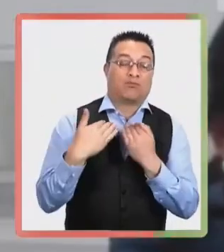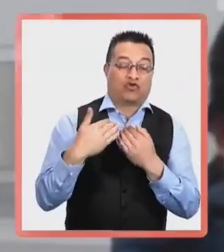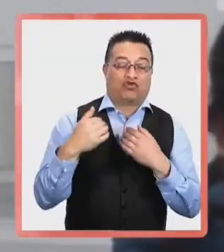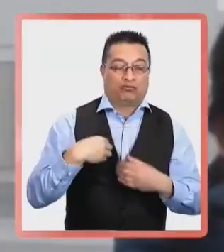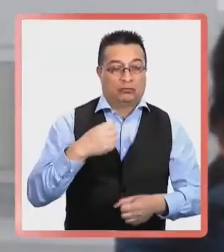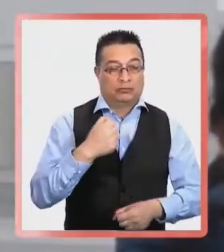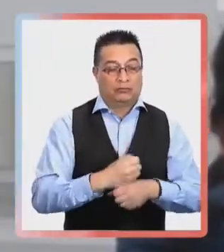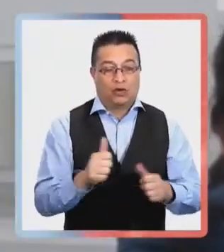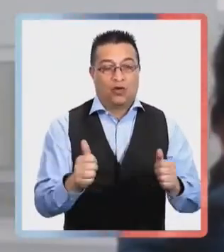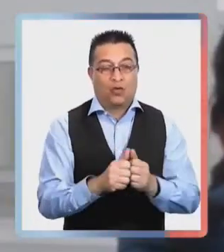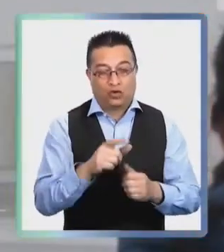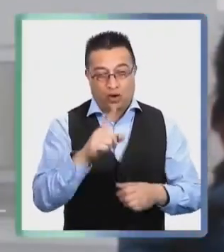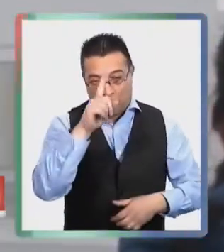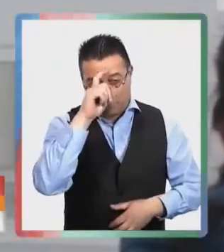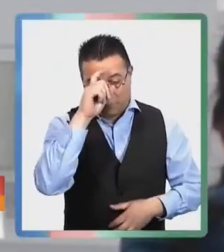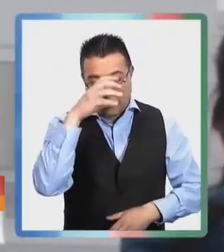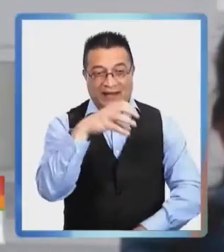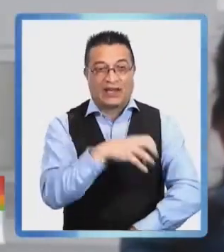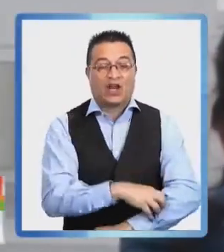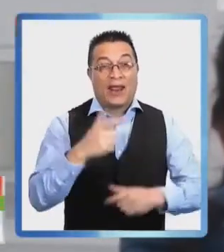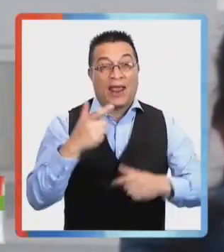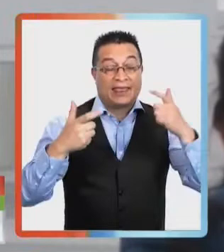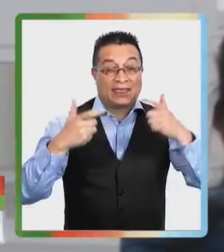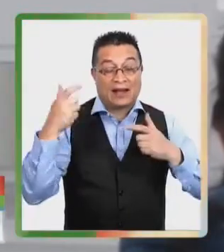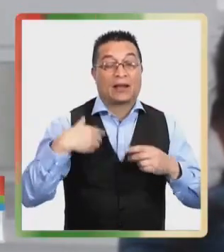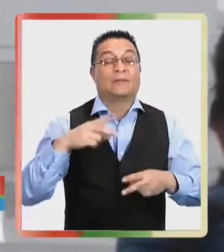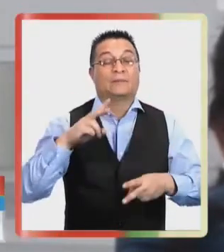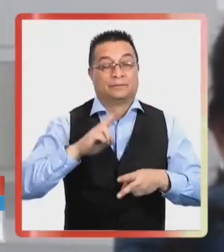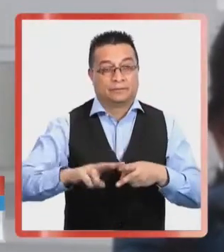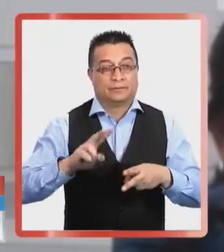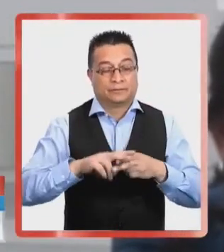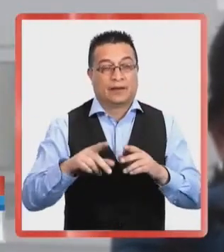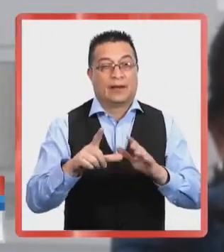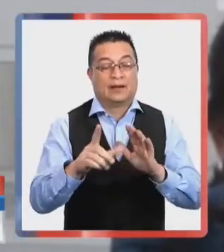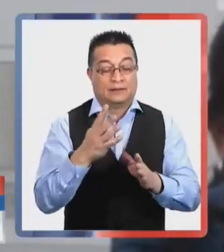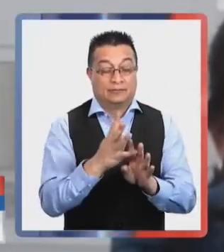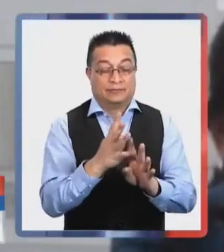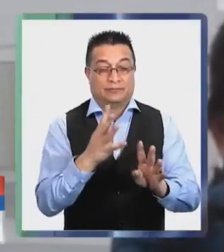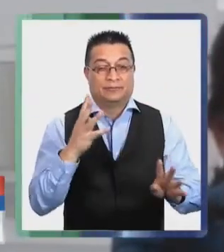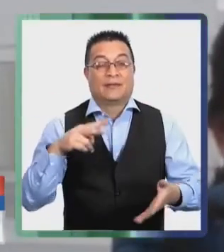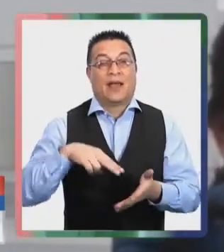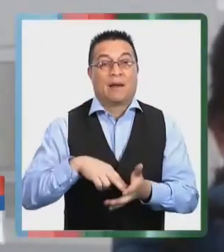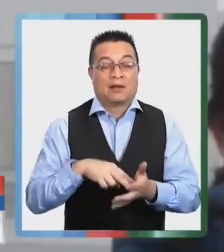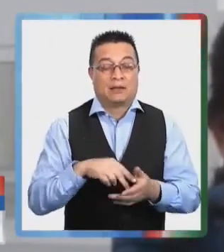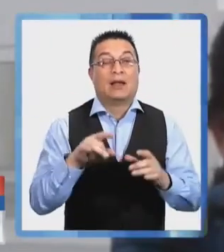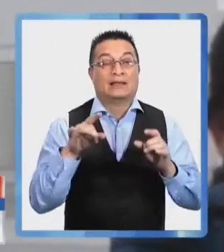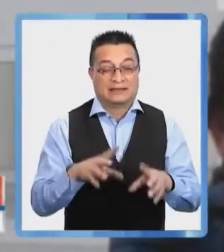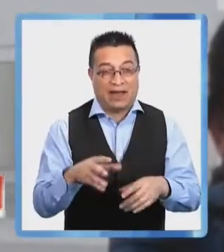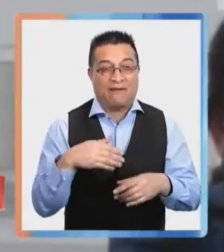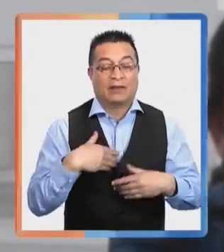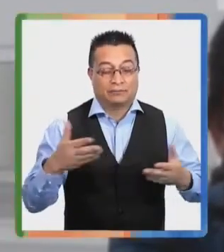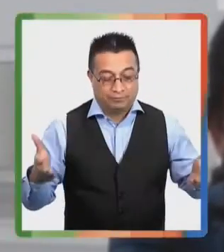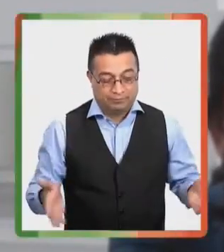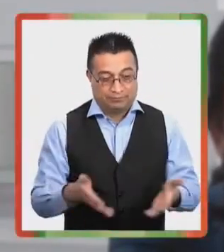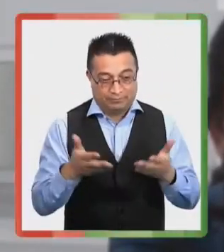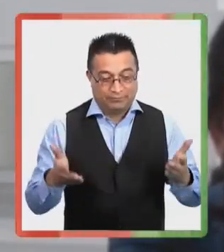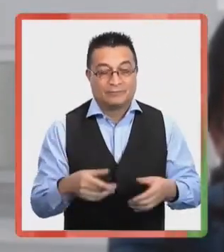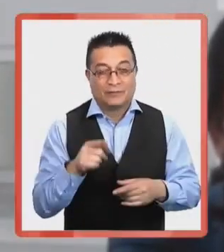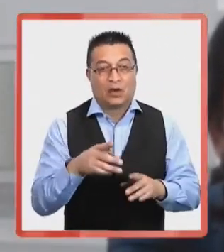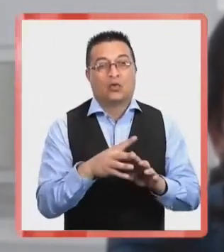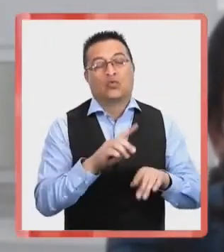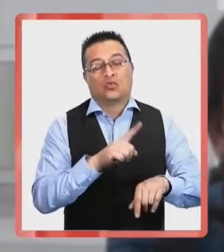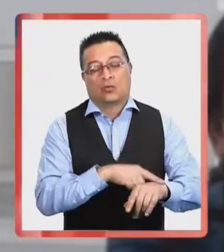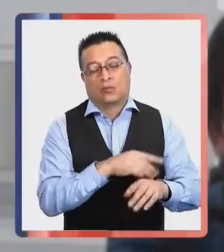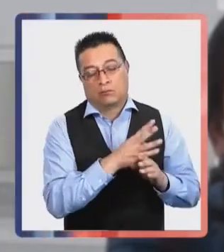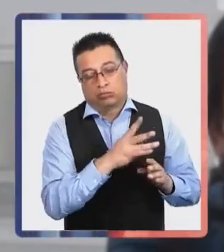junto a profesionales del Hospital Regional de Talca para resolver nuestra lista de espera. Ustedes saben que estamos hoy día reactivando después